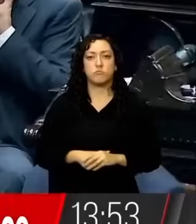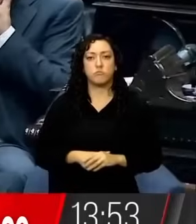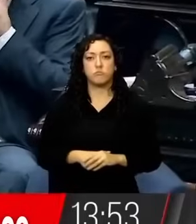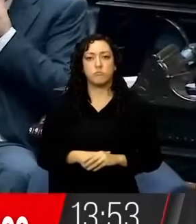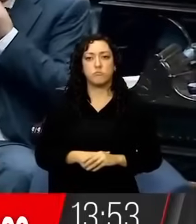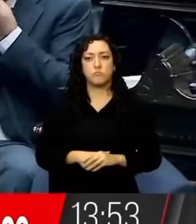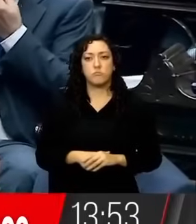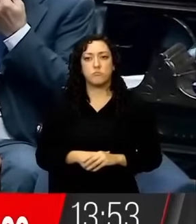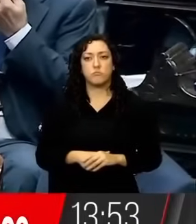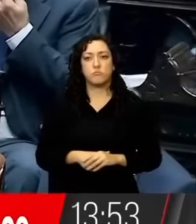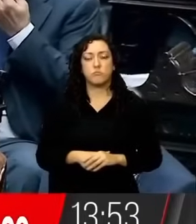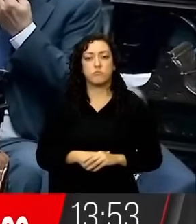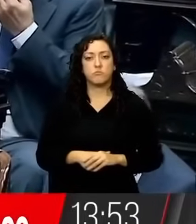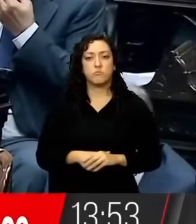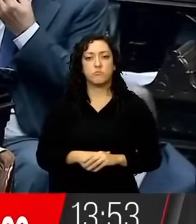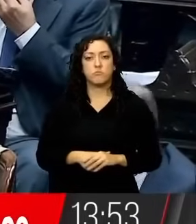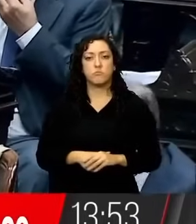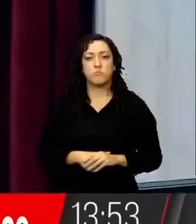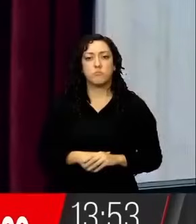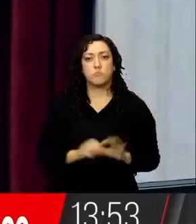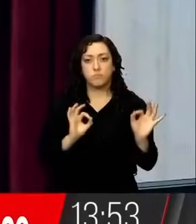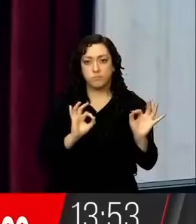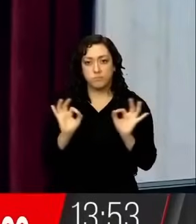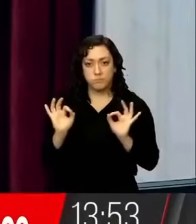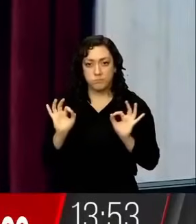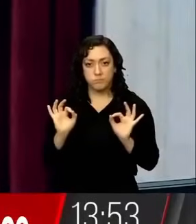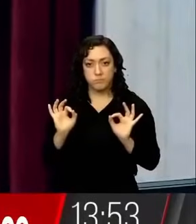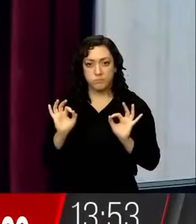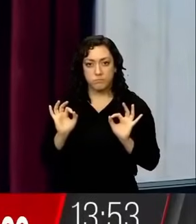Abstención. ¿Estamos todos?